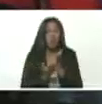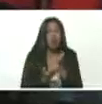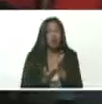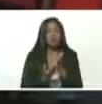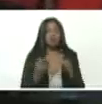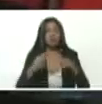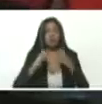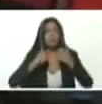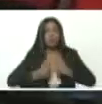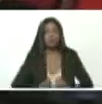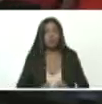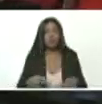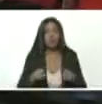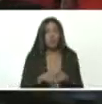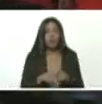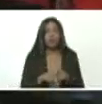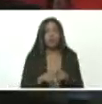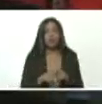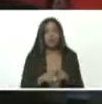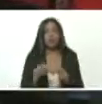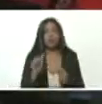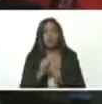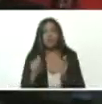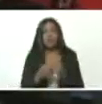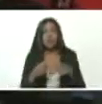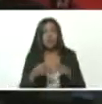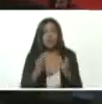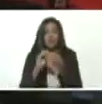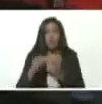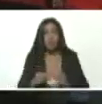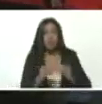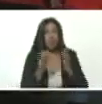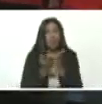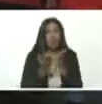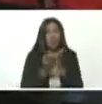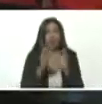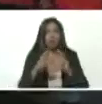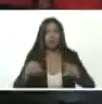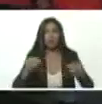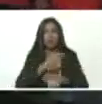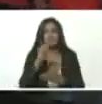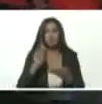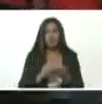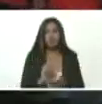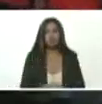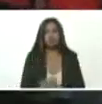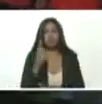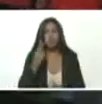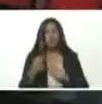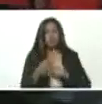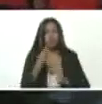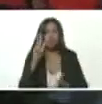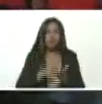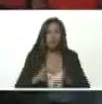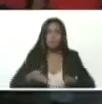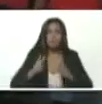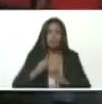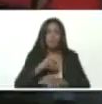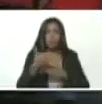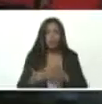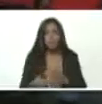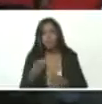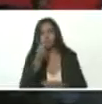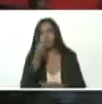morrales, colección bicentenaria y reparación de escuelas en todo el territorio nacional. Además, el Ejecutivo Nacional cumplirá con el programa